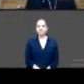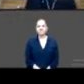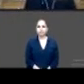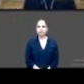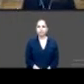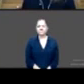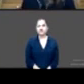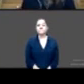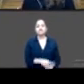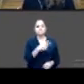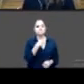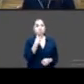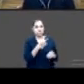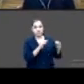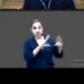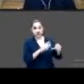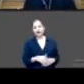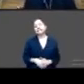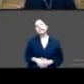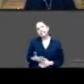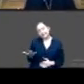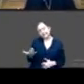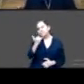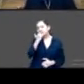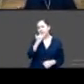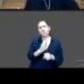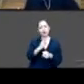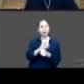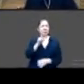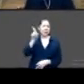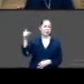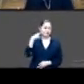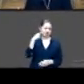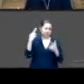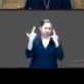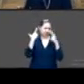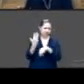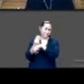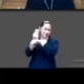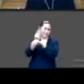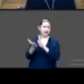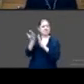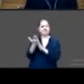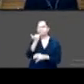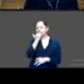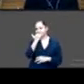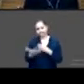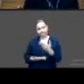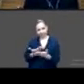Sí, creo que ahora se escucha más ruido allá afuera, pero bueno, intentémoslo. Bien, como les decía hace un rato,